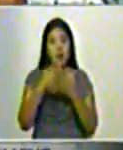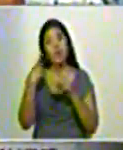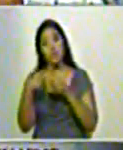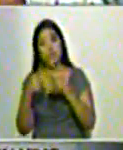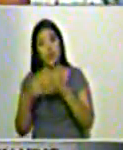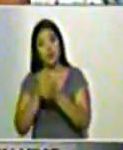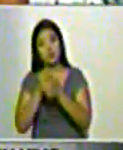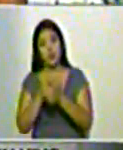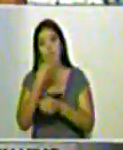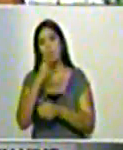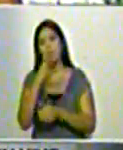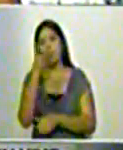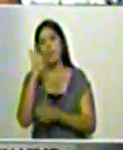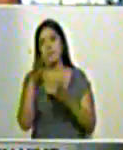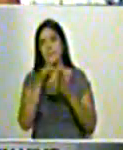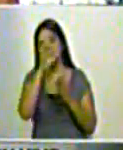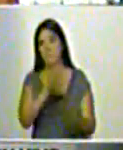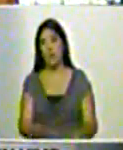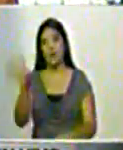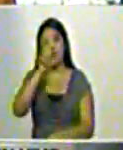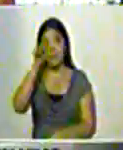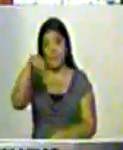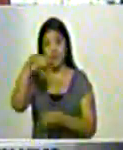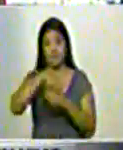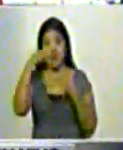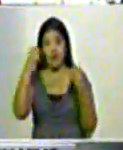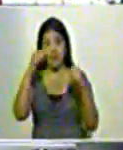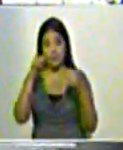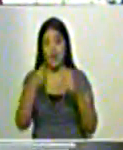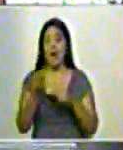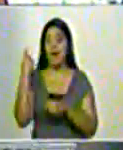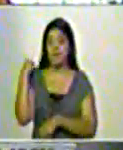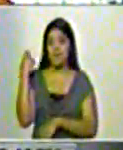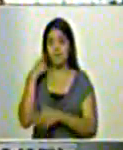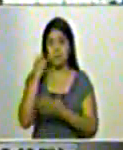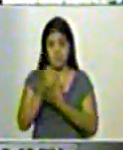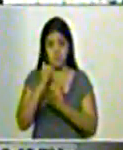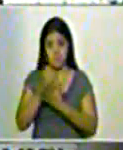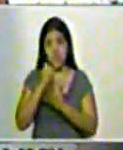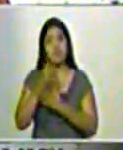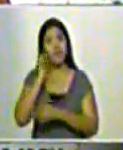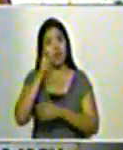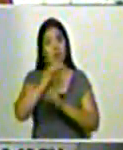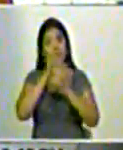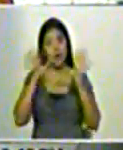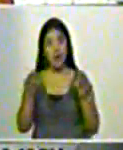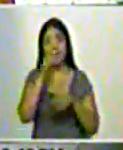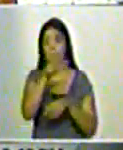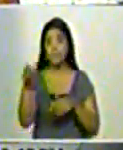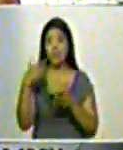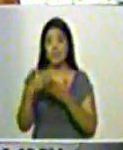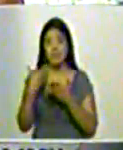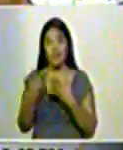poco más de 40.000 mesas en todo el país para estas elecciones. Y nosotros ayer chequeamos, además debemos aclarar que estos testigos están